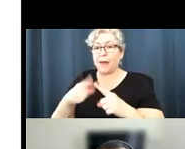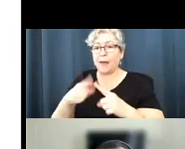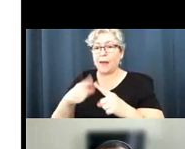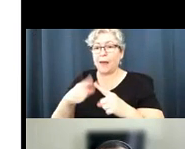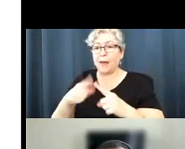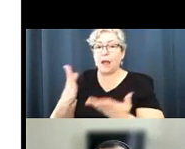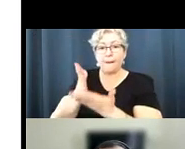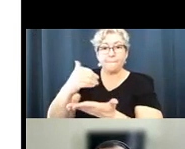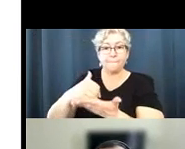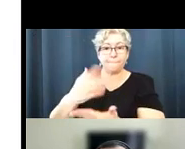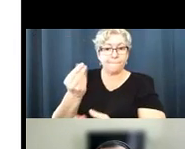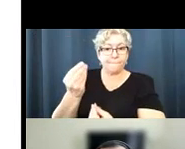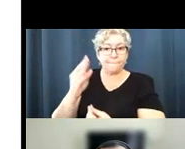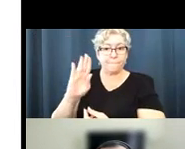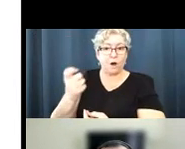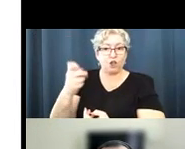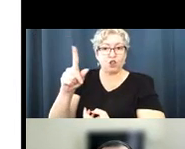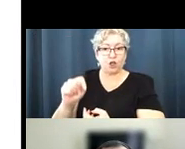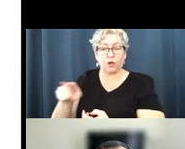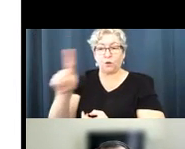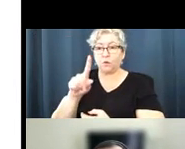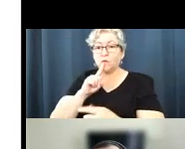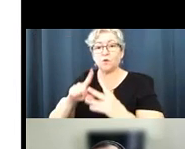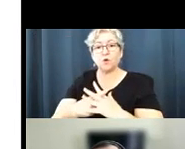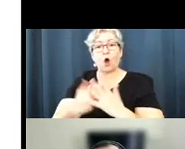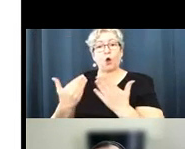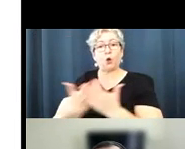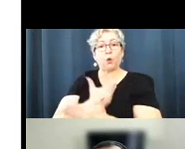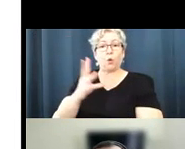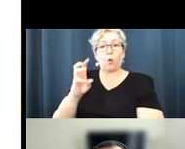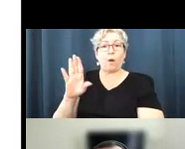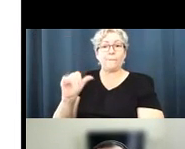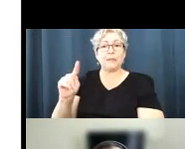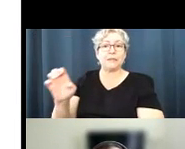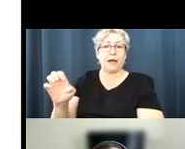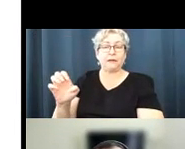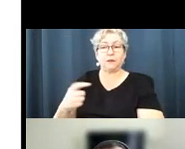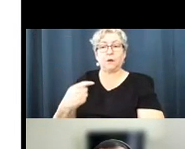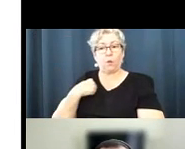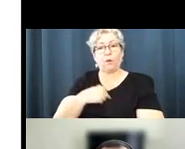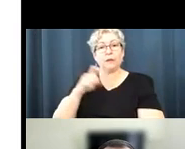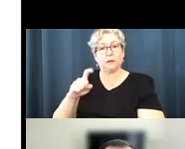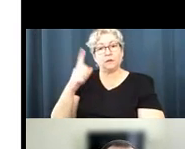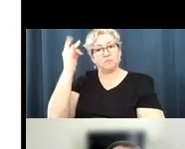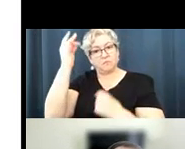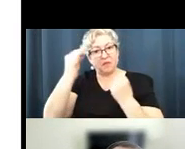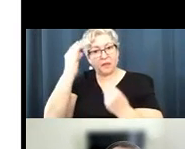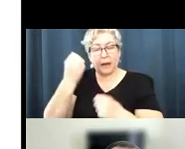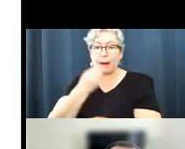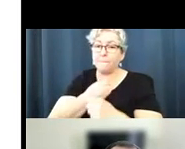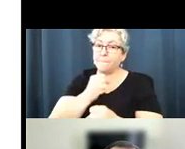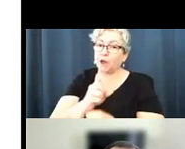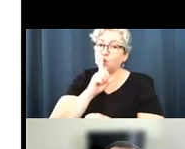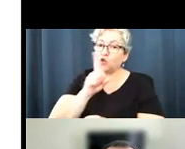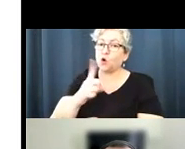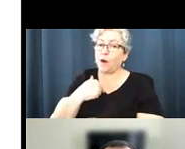que necesitan para lograr sus metas. Eso es algo como hacer los presupuestos. Si usted va a estar sacando un nuevo website, usted tiene que